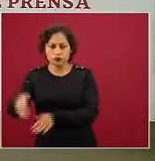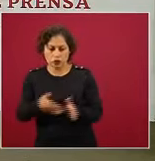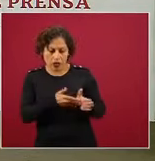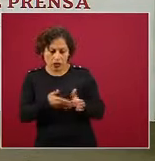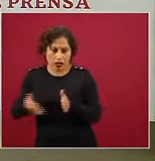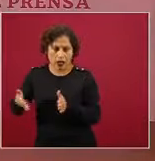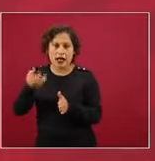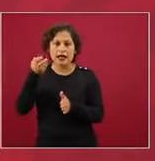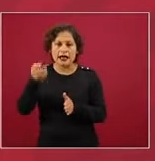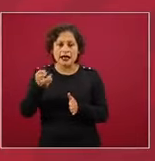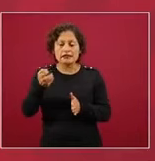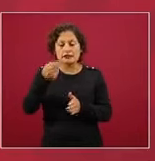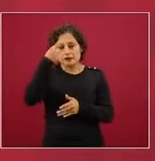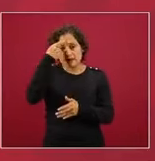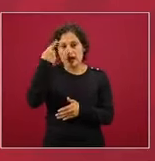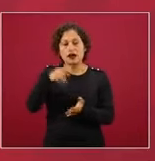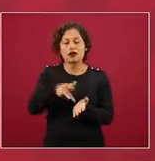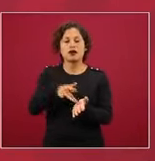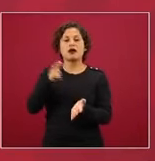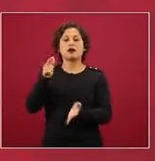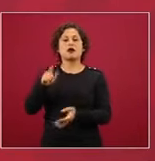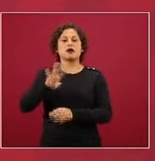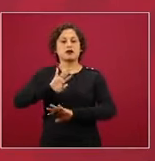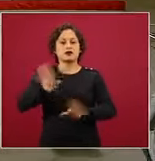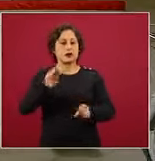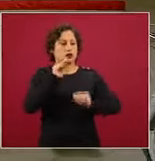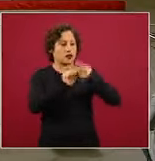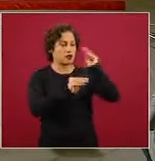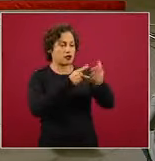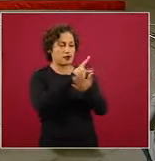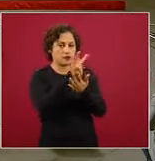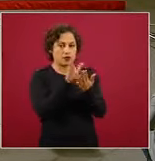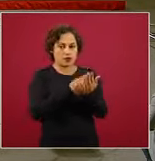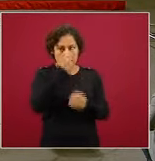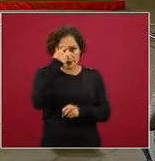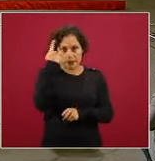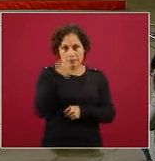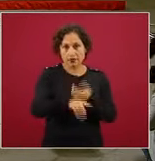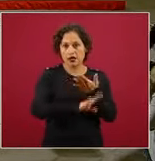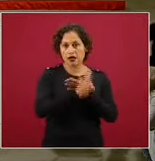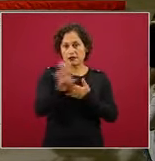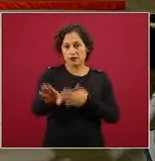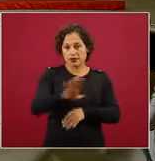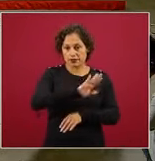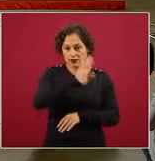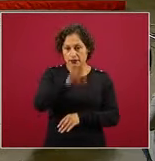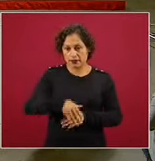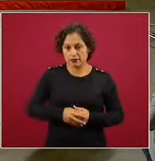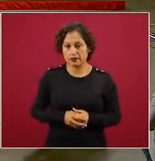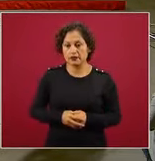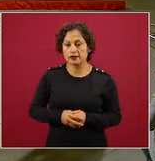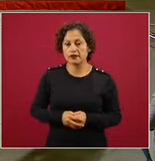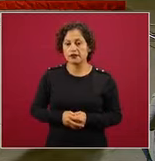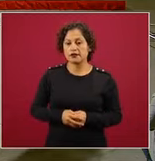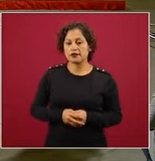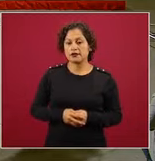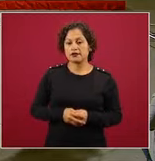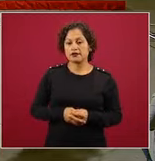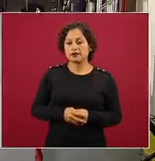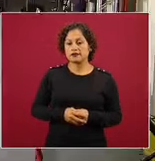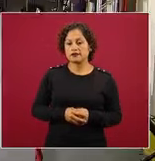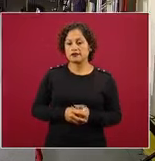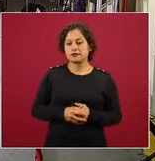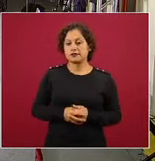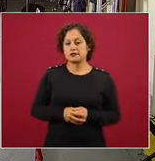diferentes programas para que esto lógicamente no suceda. Gracias. Entonces, nada más rápidamente para el